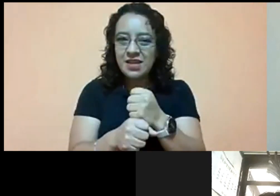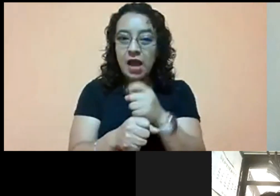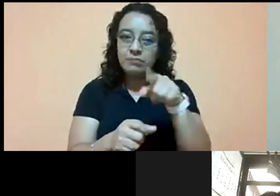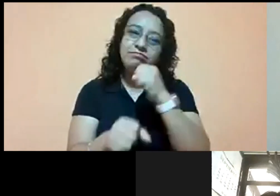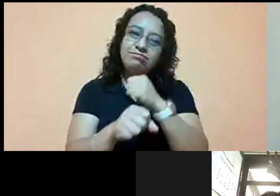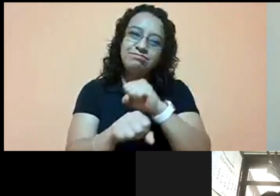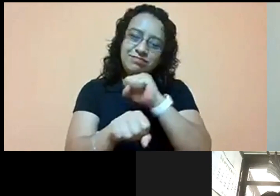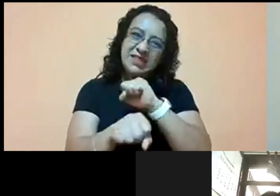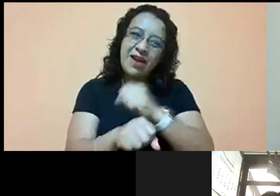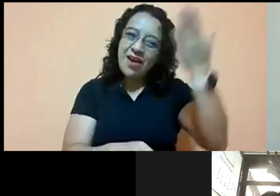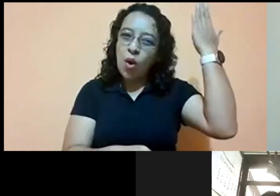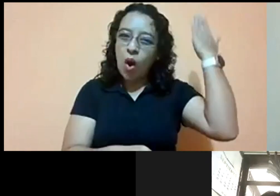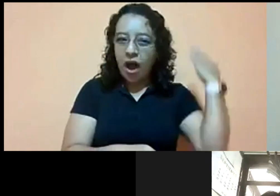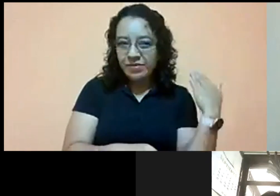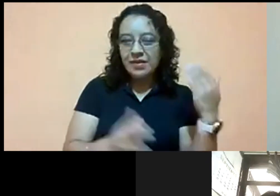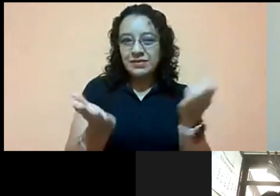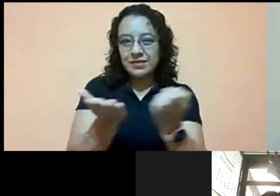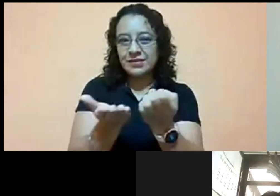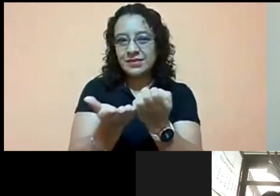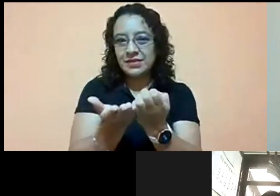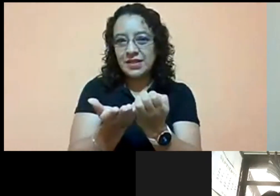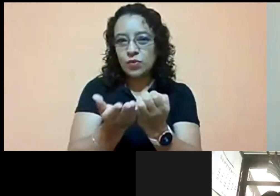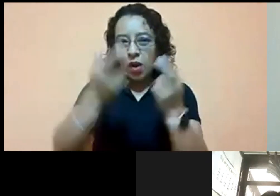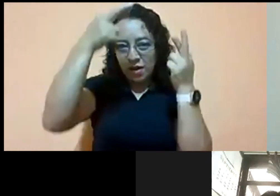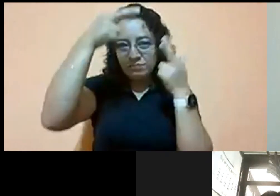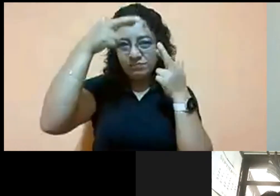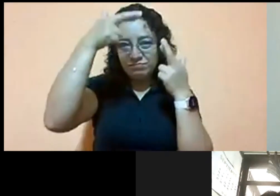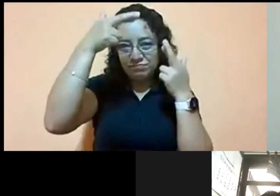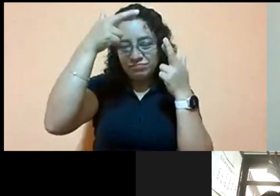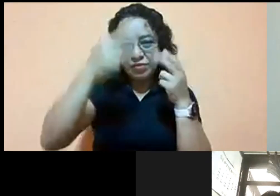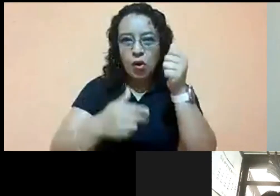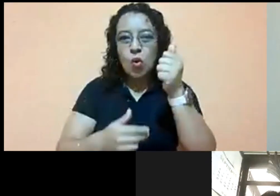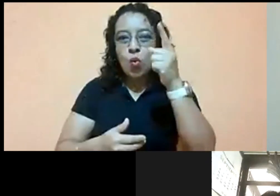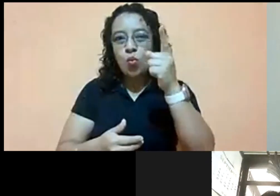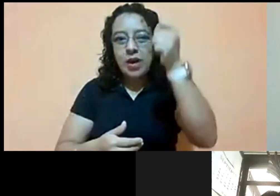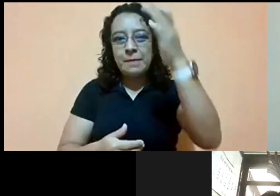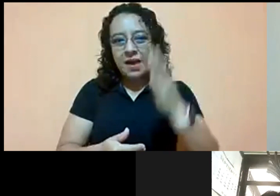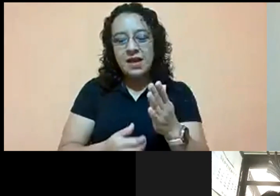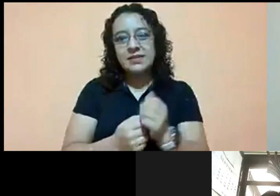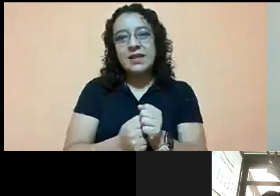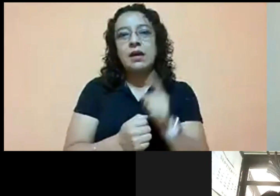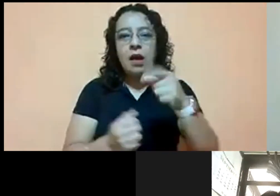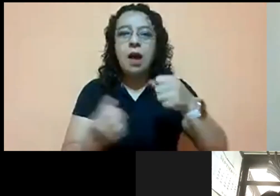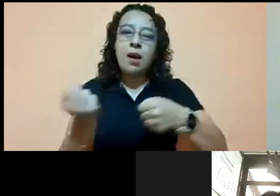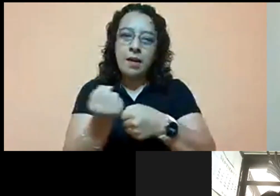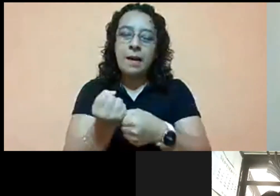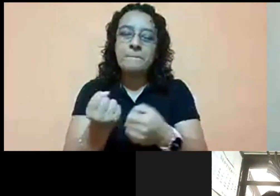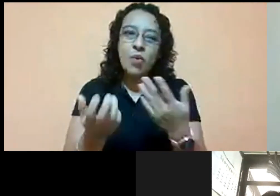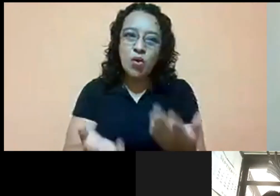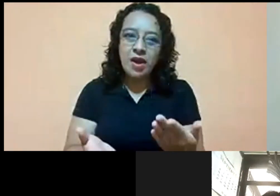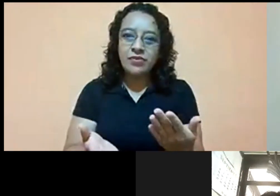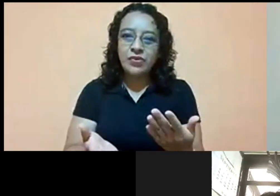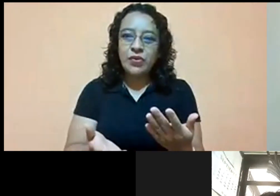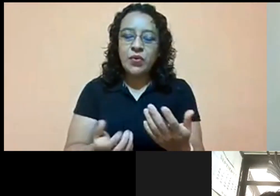ella pues es parte del equipo de educación especial, es docente de una escuela de educación especial y ella es